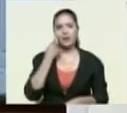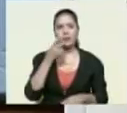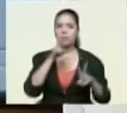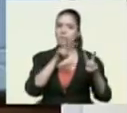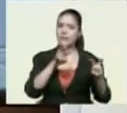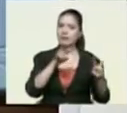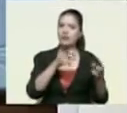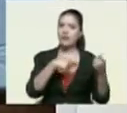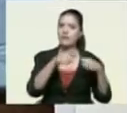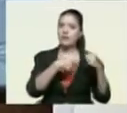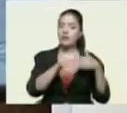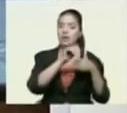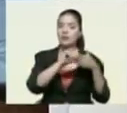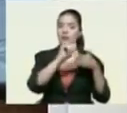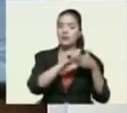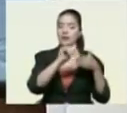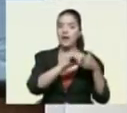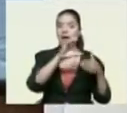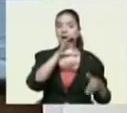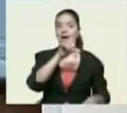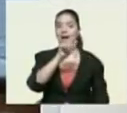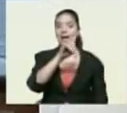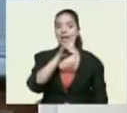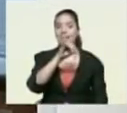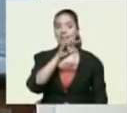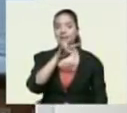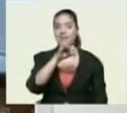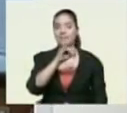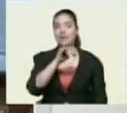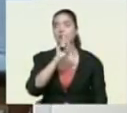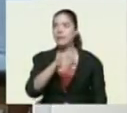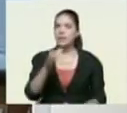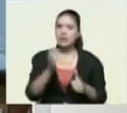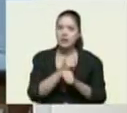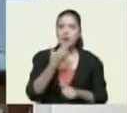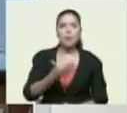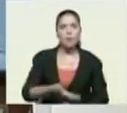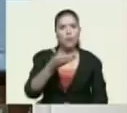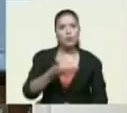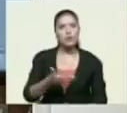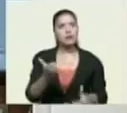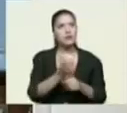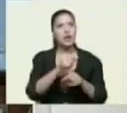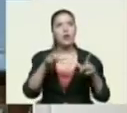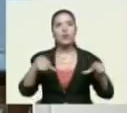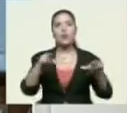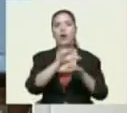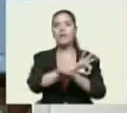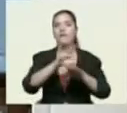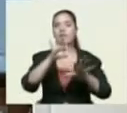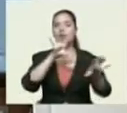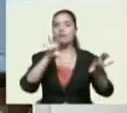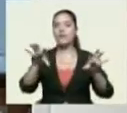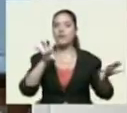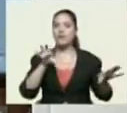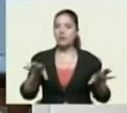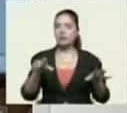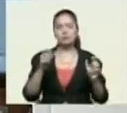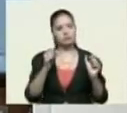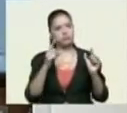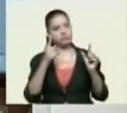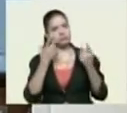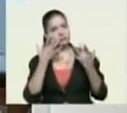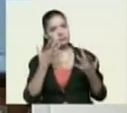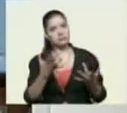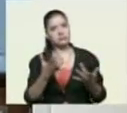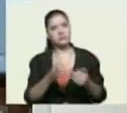también ese importante encuentro, ese importante hallazgo que están haciendo en las zonas fronterizas del país. Me llama mucho la